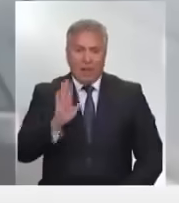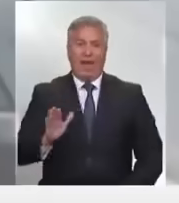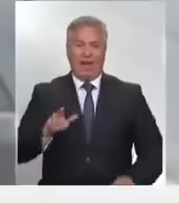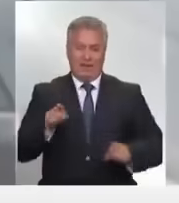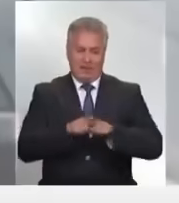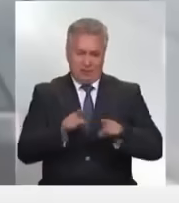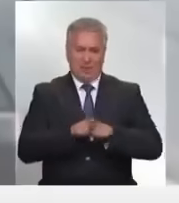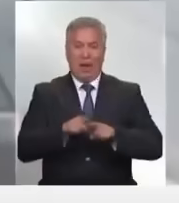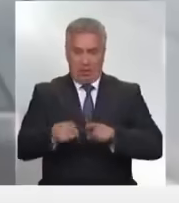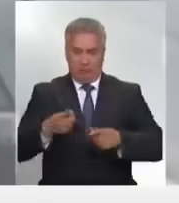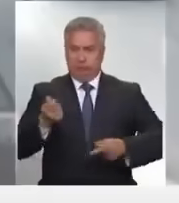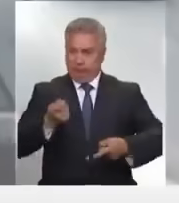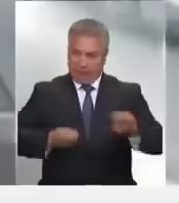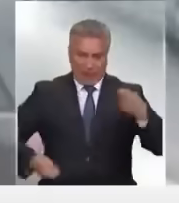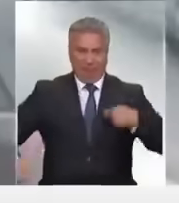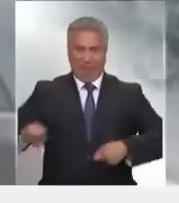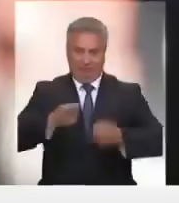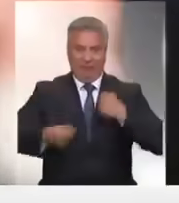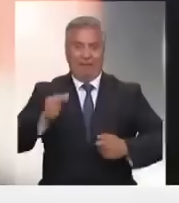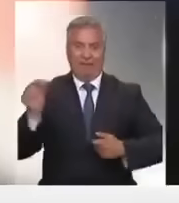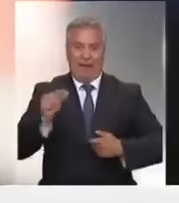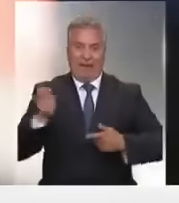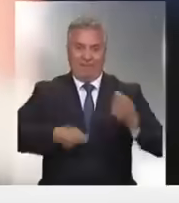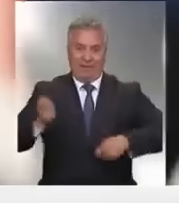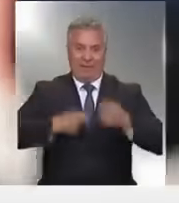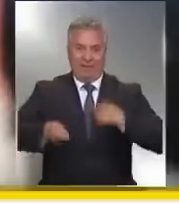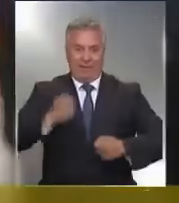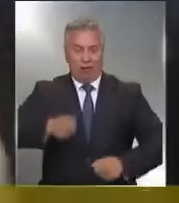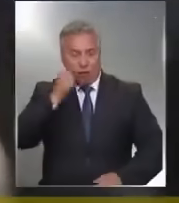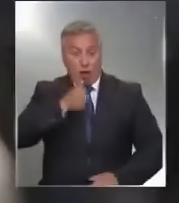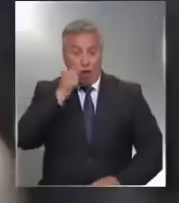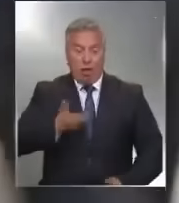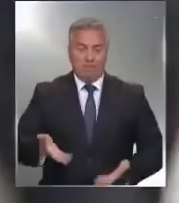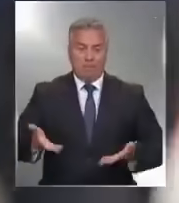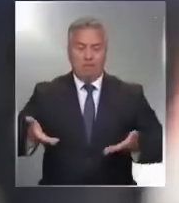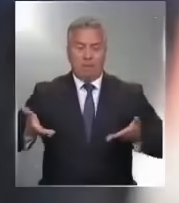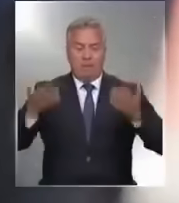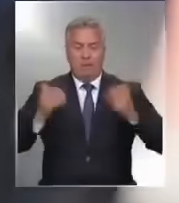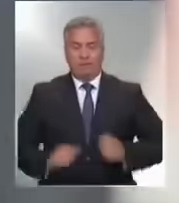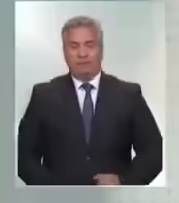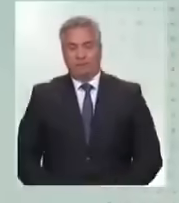que se expande día a día.